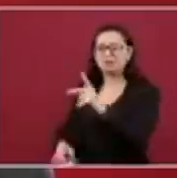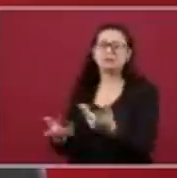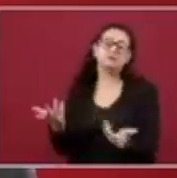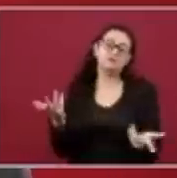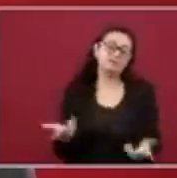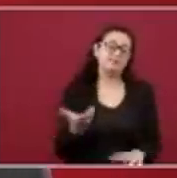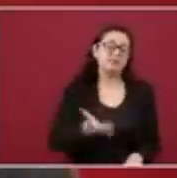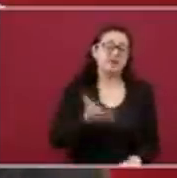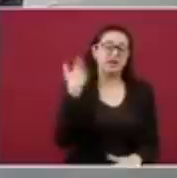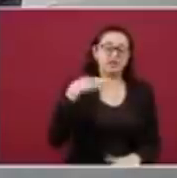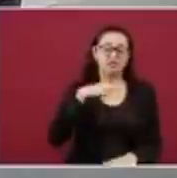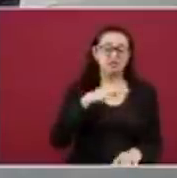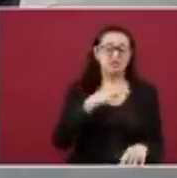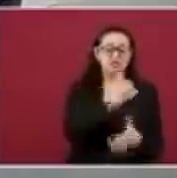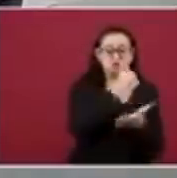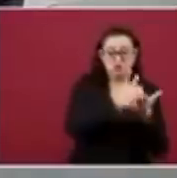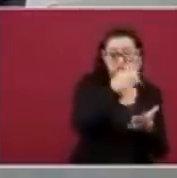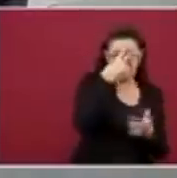en